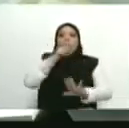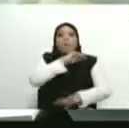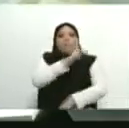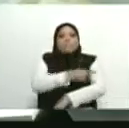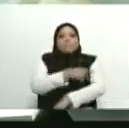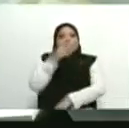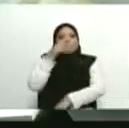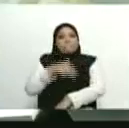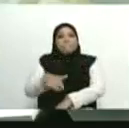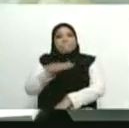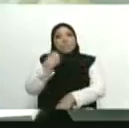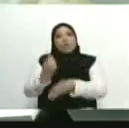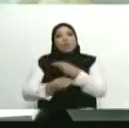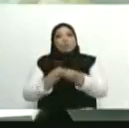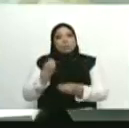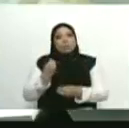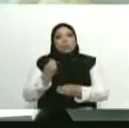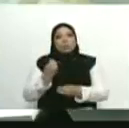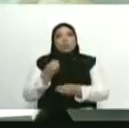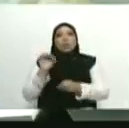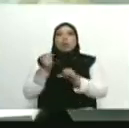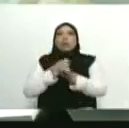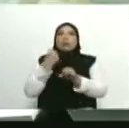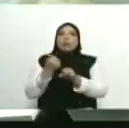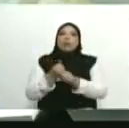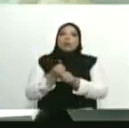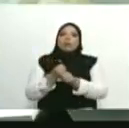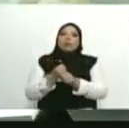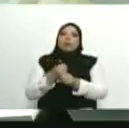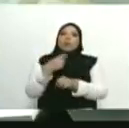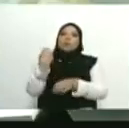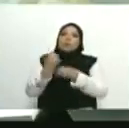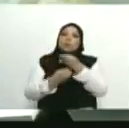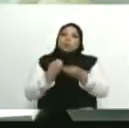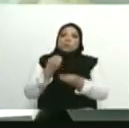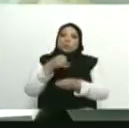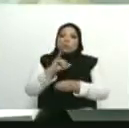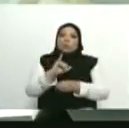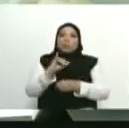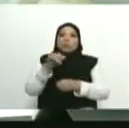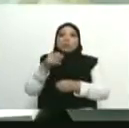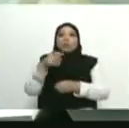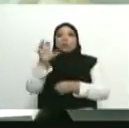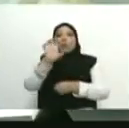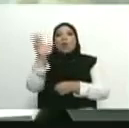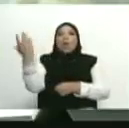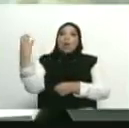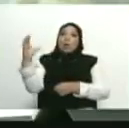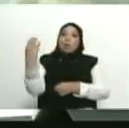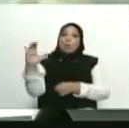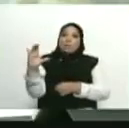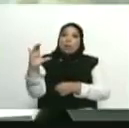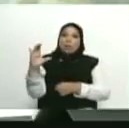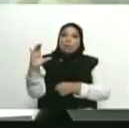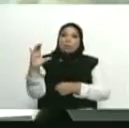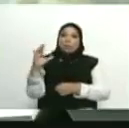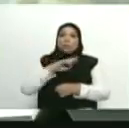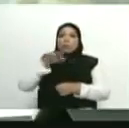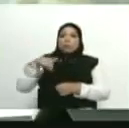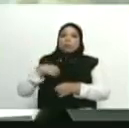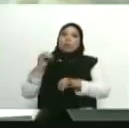legítimos. Así fue. Ellos trataron de desconocer la existencia de la República de Colombia, de